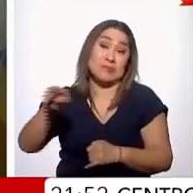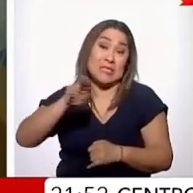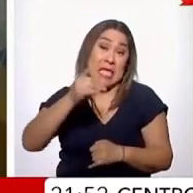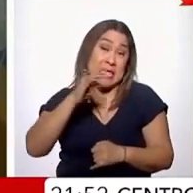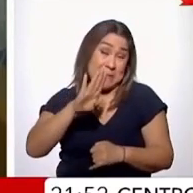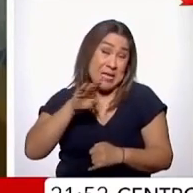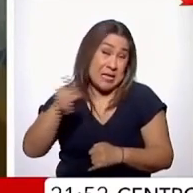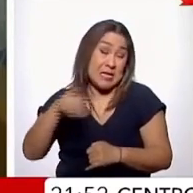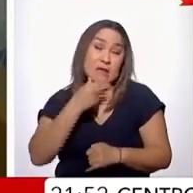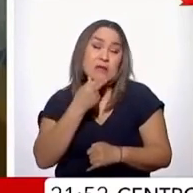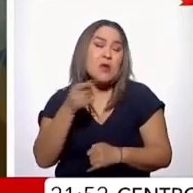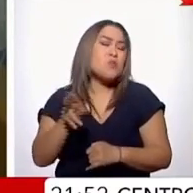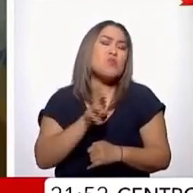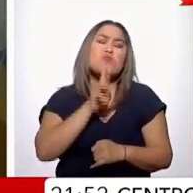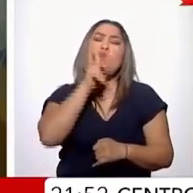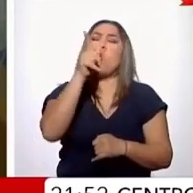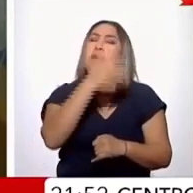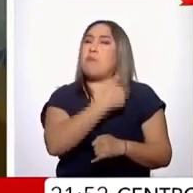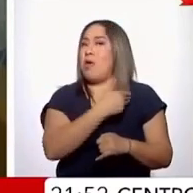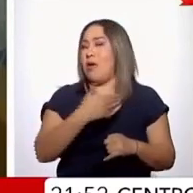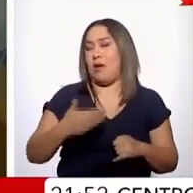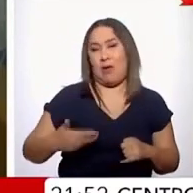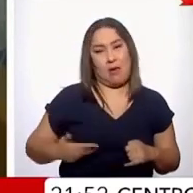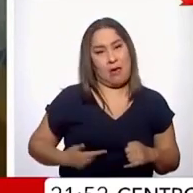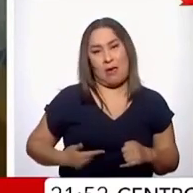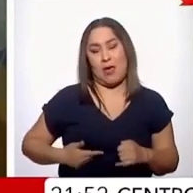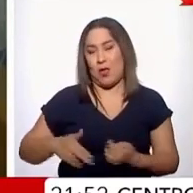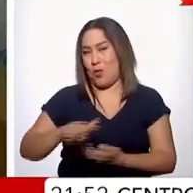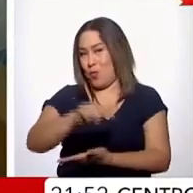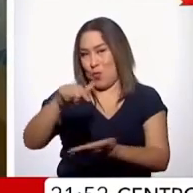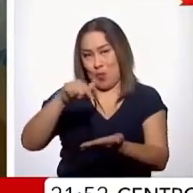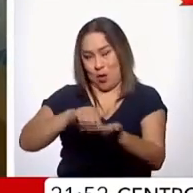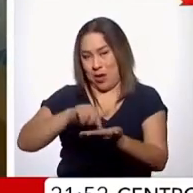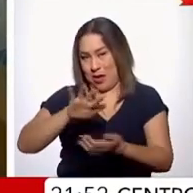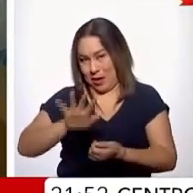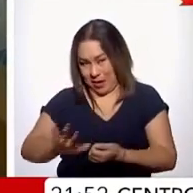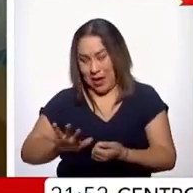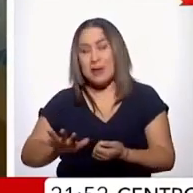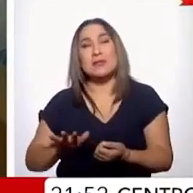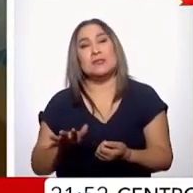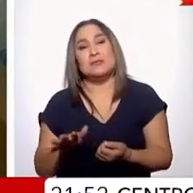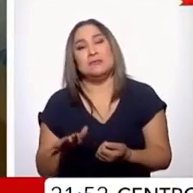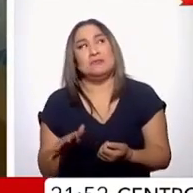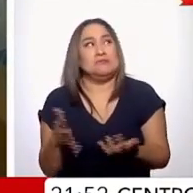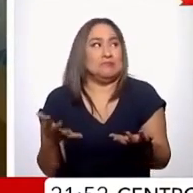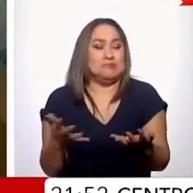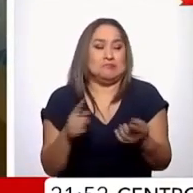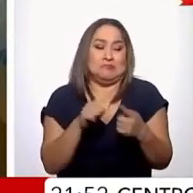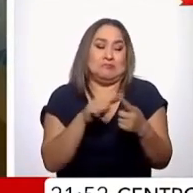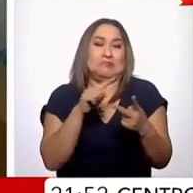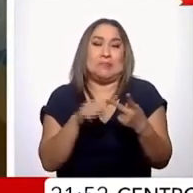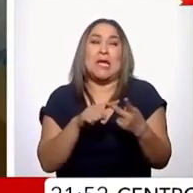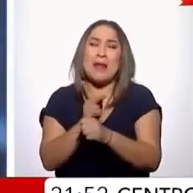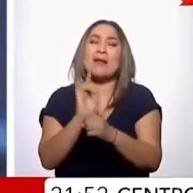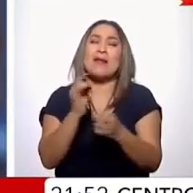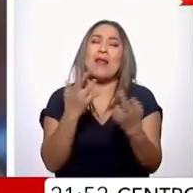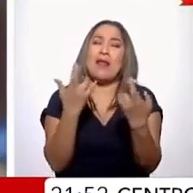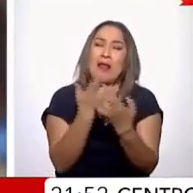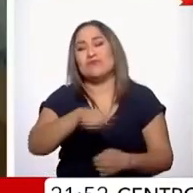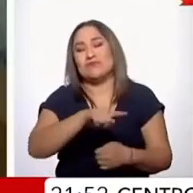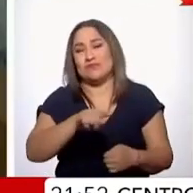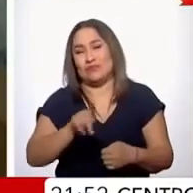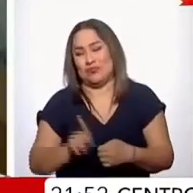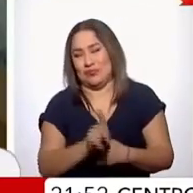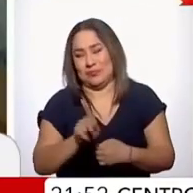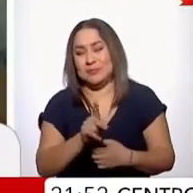el presidente mejor valorado de la región eh Solo le sigue después el presidente Andrés Manuel López Obrador